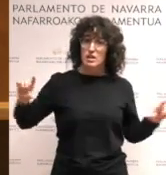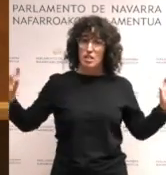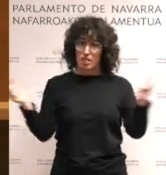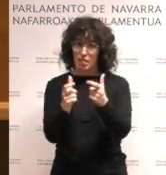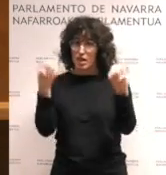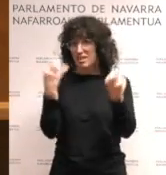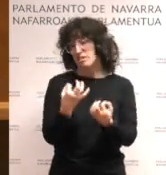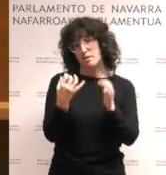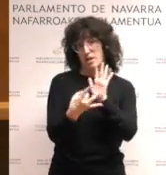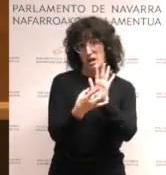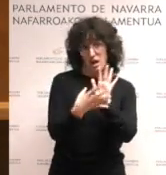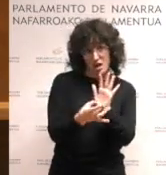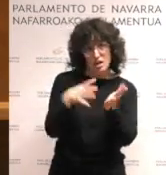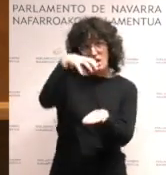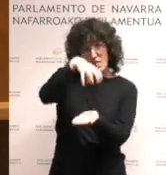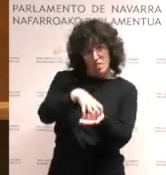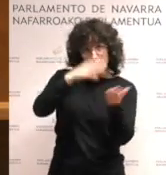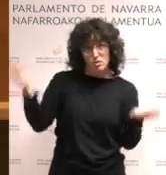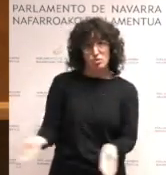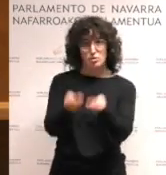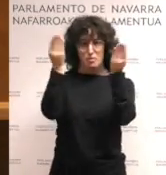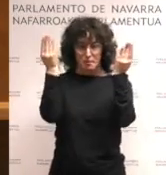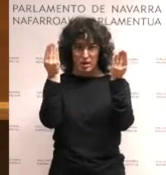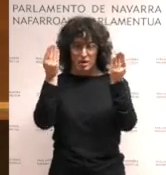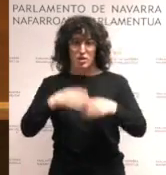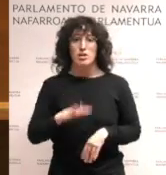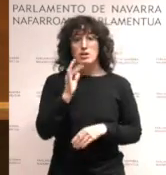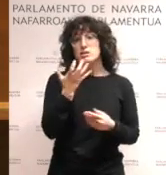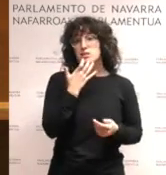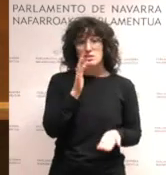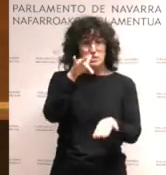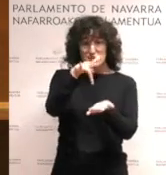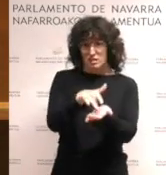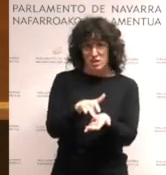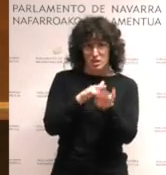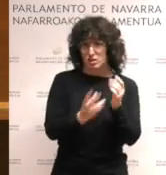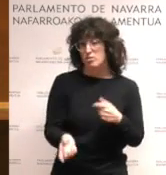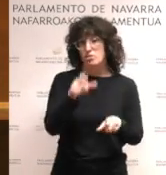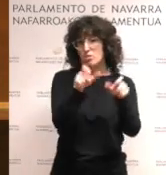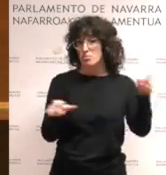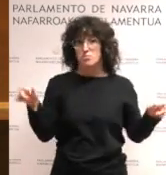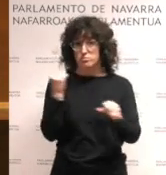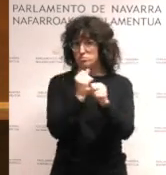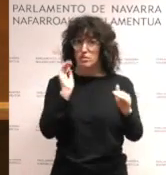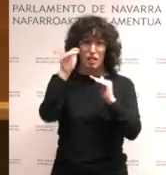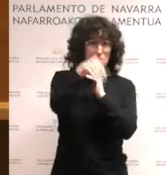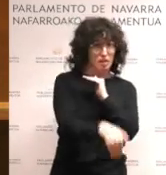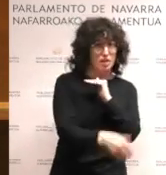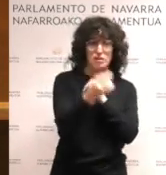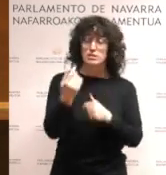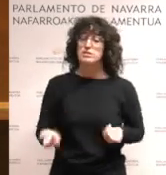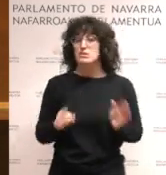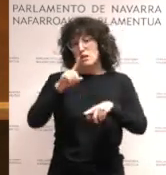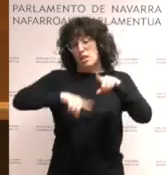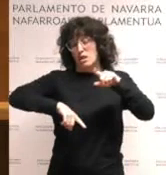calidad y transformar los centros y que centrarse en una bajada lineal y despersonalizada, a su criterio y el del propio